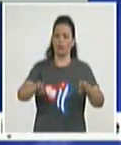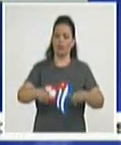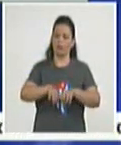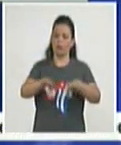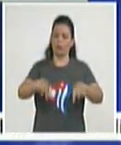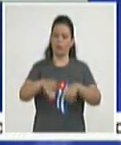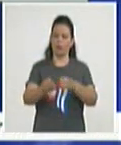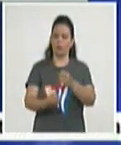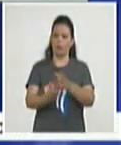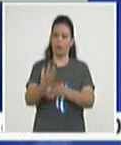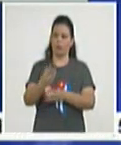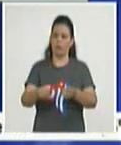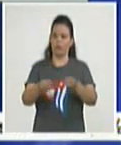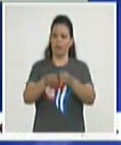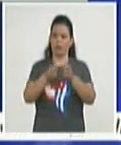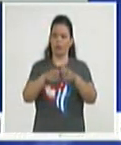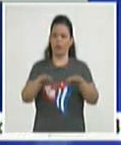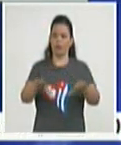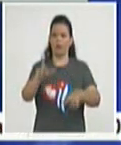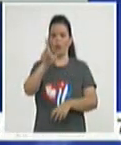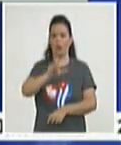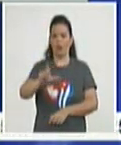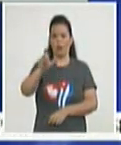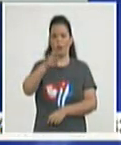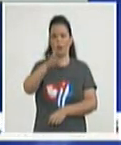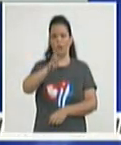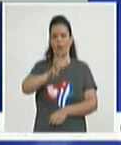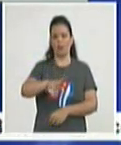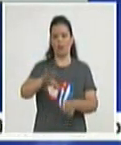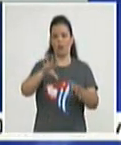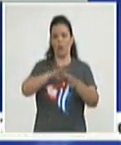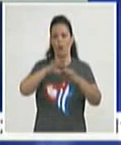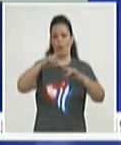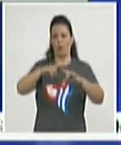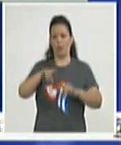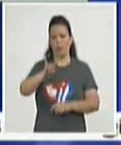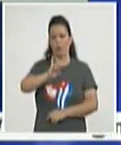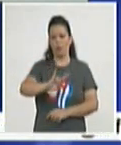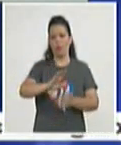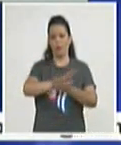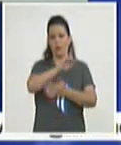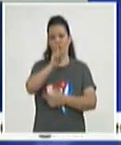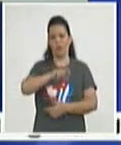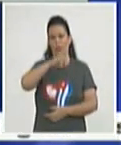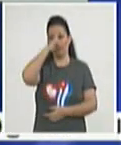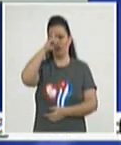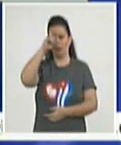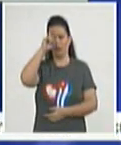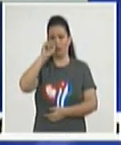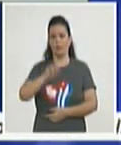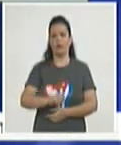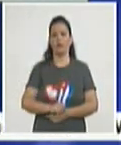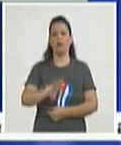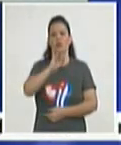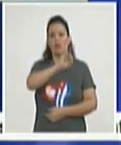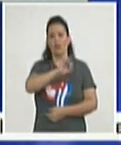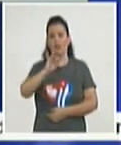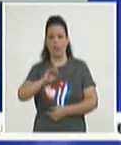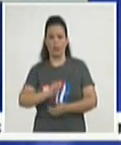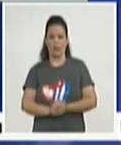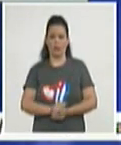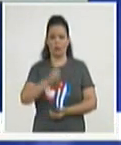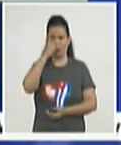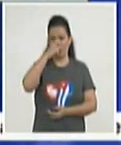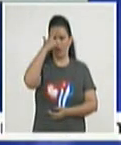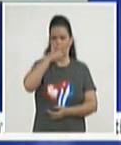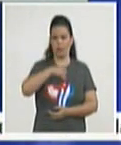Camagüey con 13, Guantánamo con 9, Mayabeque y Santi Espíritus con 7 cada uno, Ciego de Ávila 6,